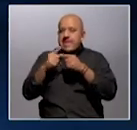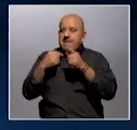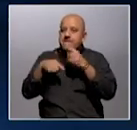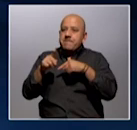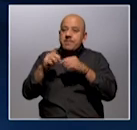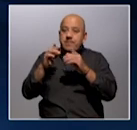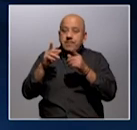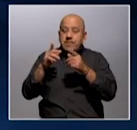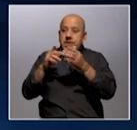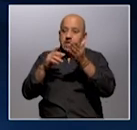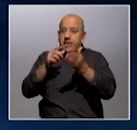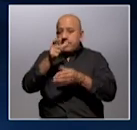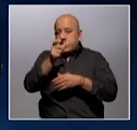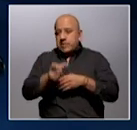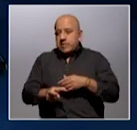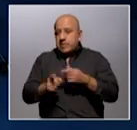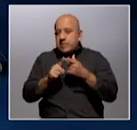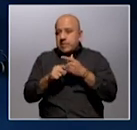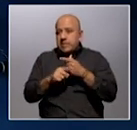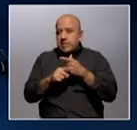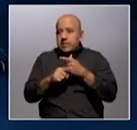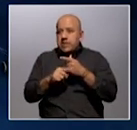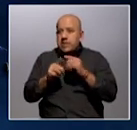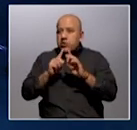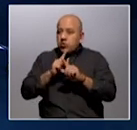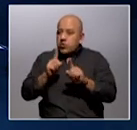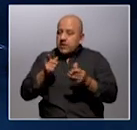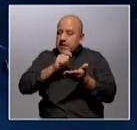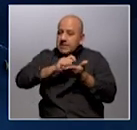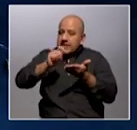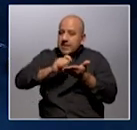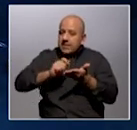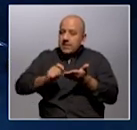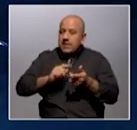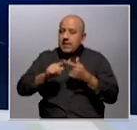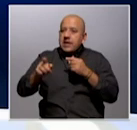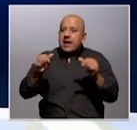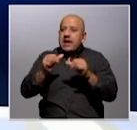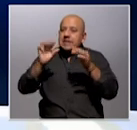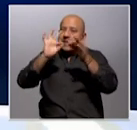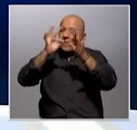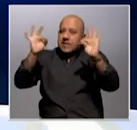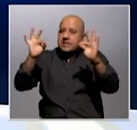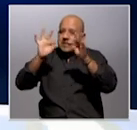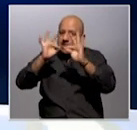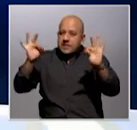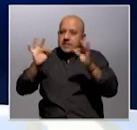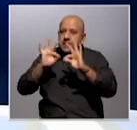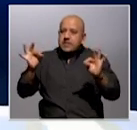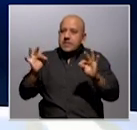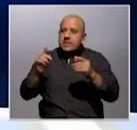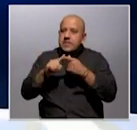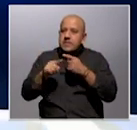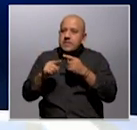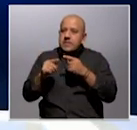santana qué es no es de escribir es de pequeñas viñetas más